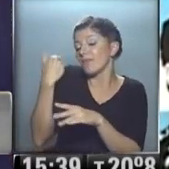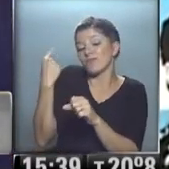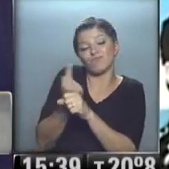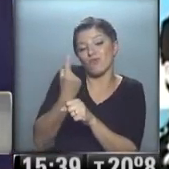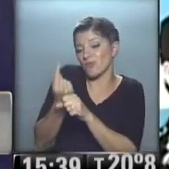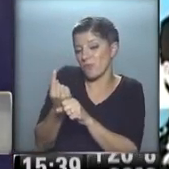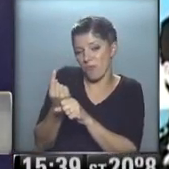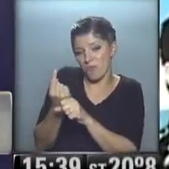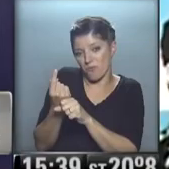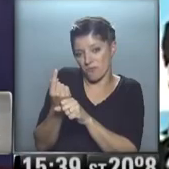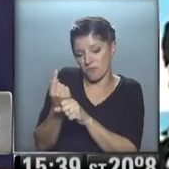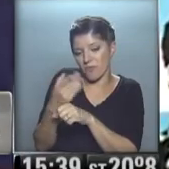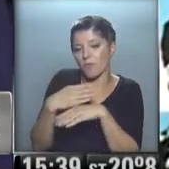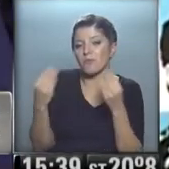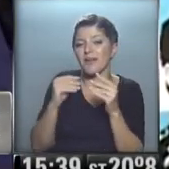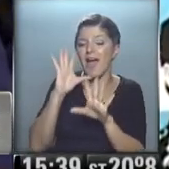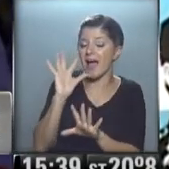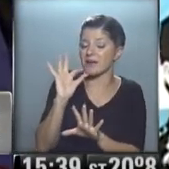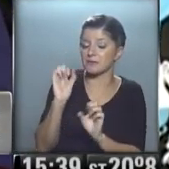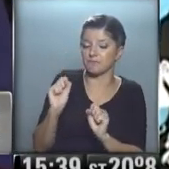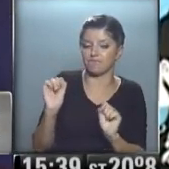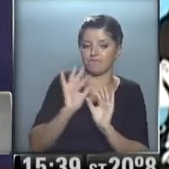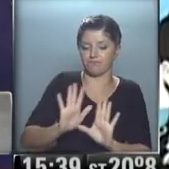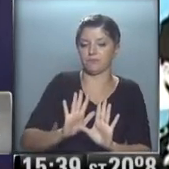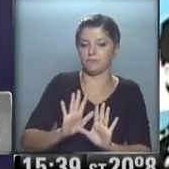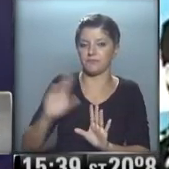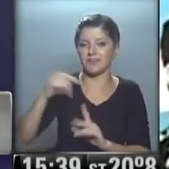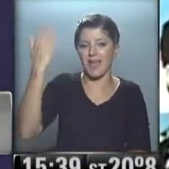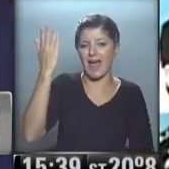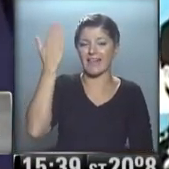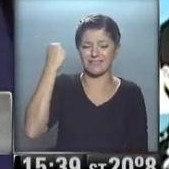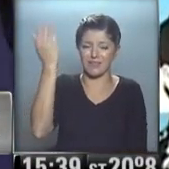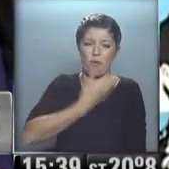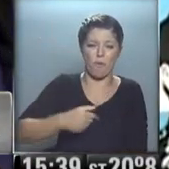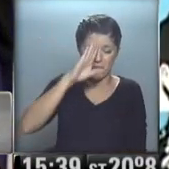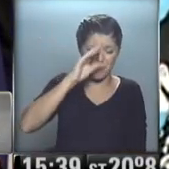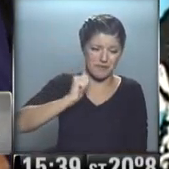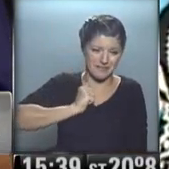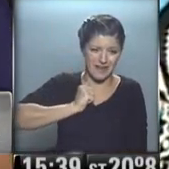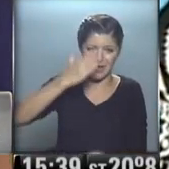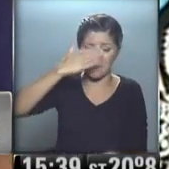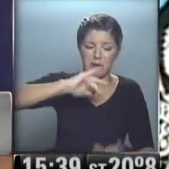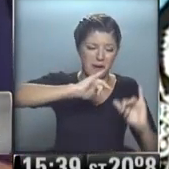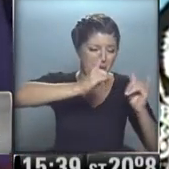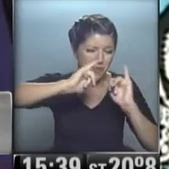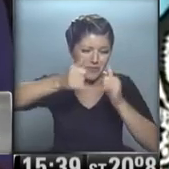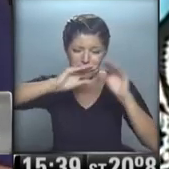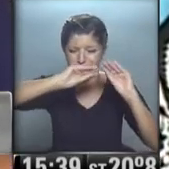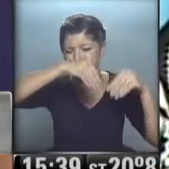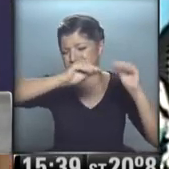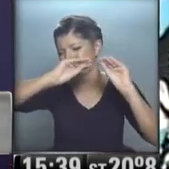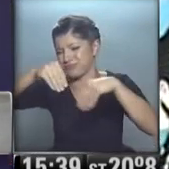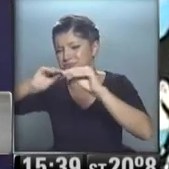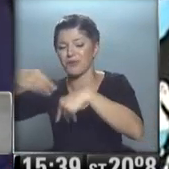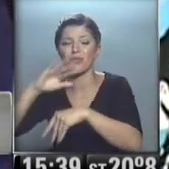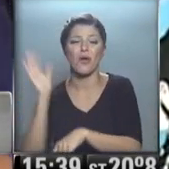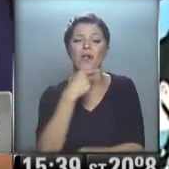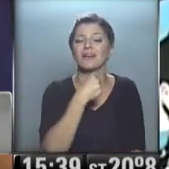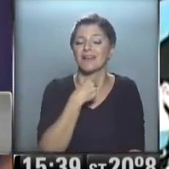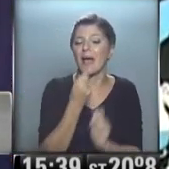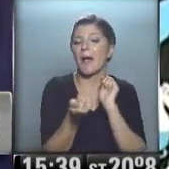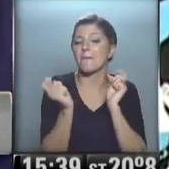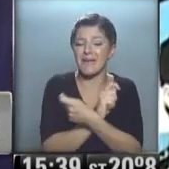momento, porque fue algo fuerte ese gobierno militar que destruyó a toda esa juventud que quería un cambio,